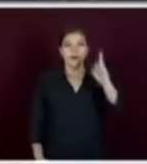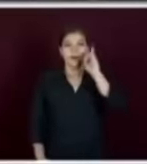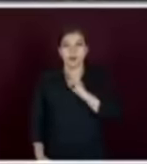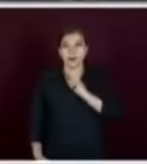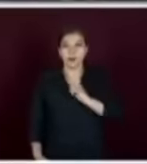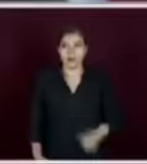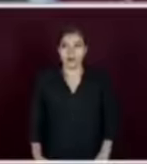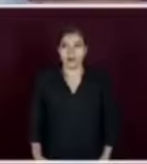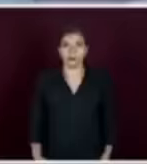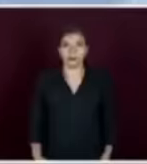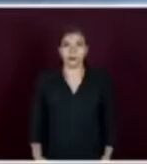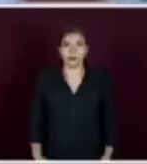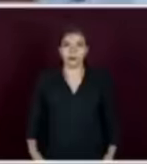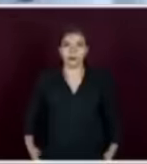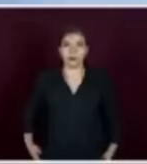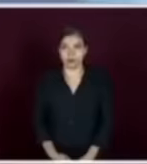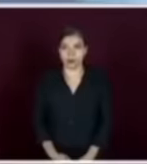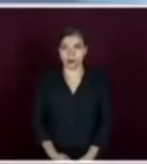presidenta.